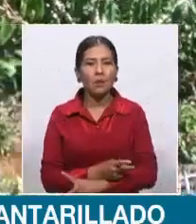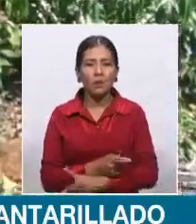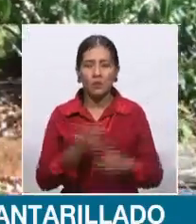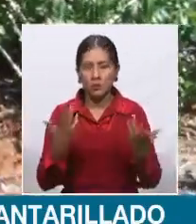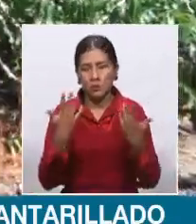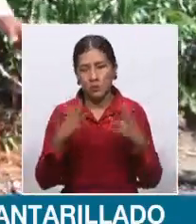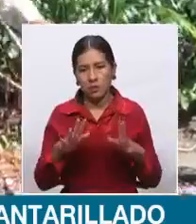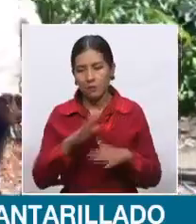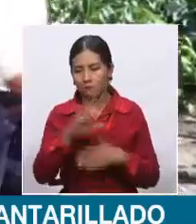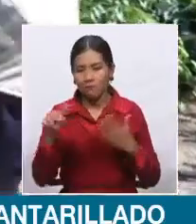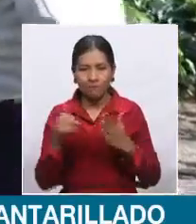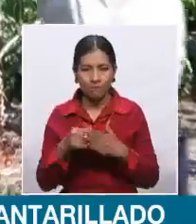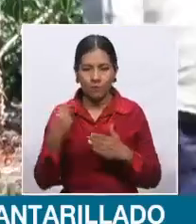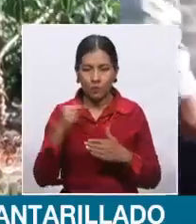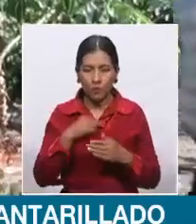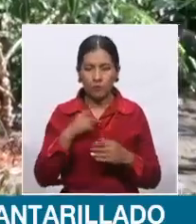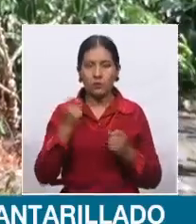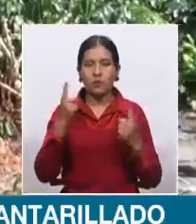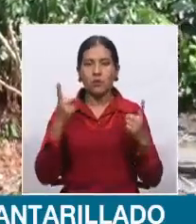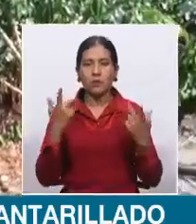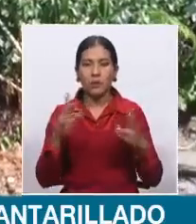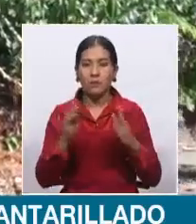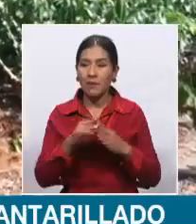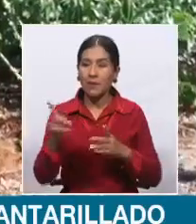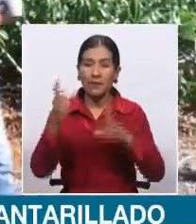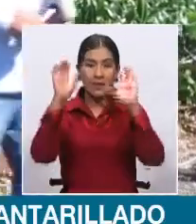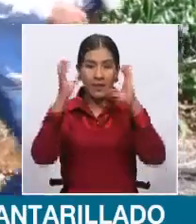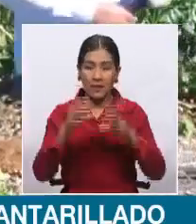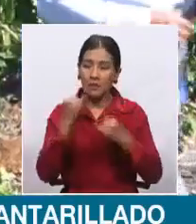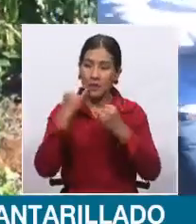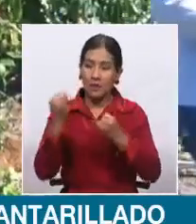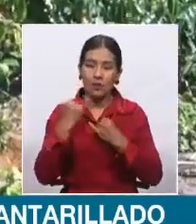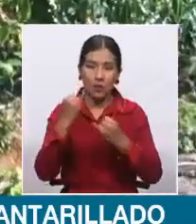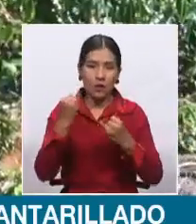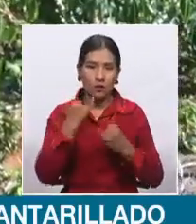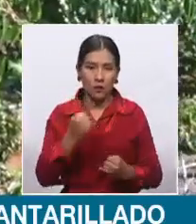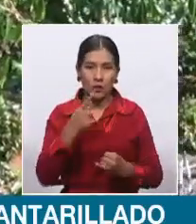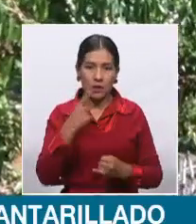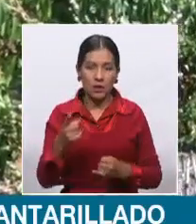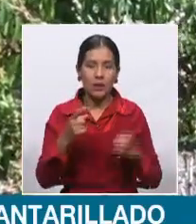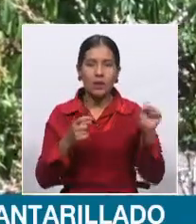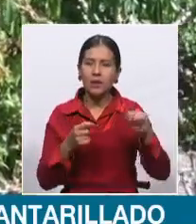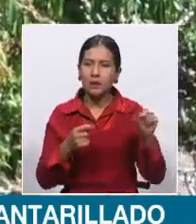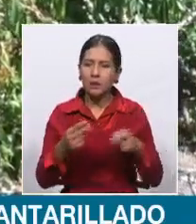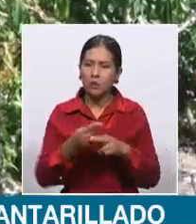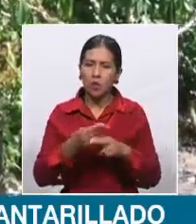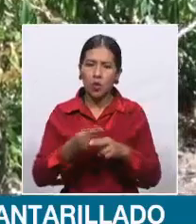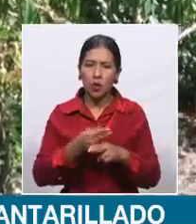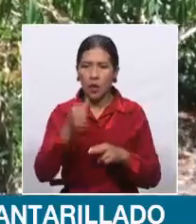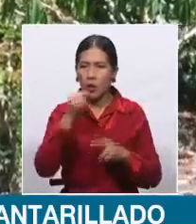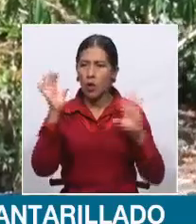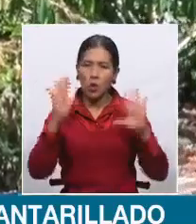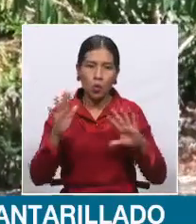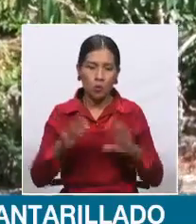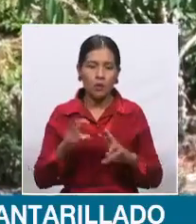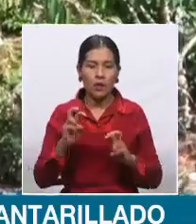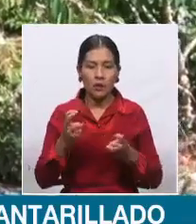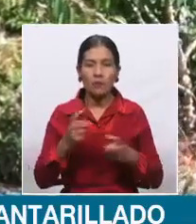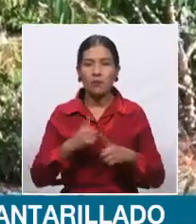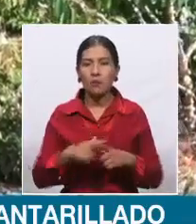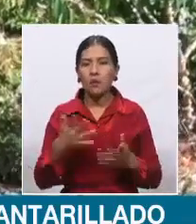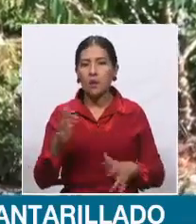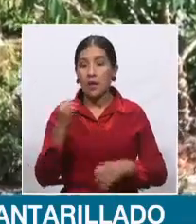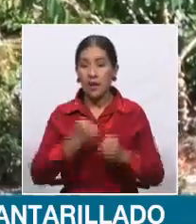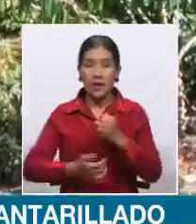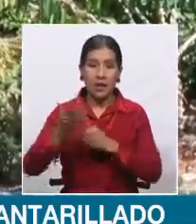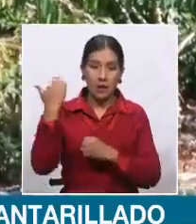los pronósticos de Senami, se ha ido ratificando de que prácticamente tenemos la anterior gestión